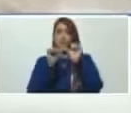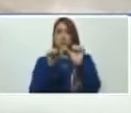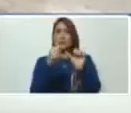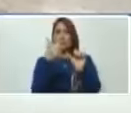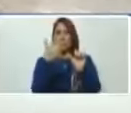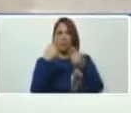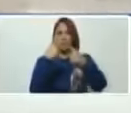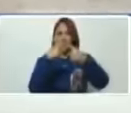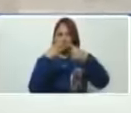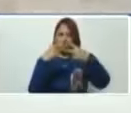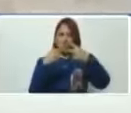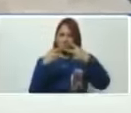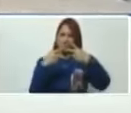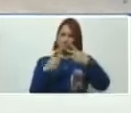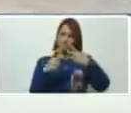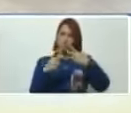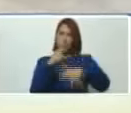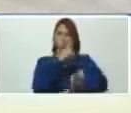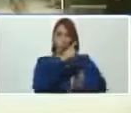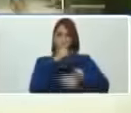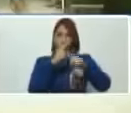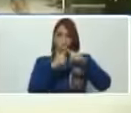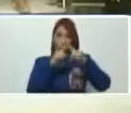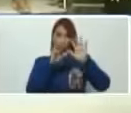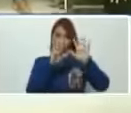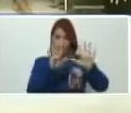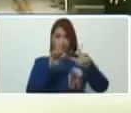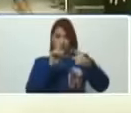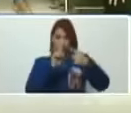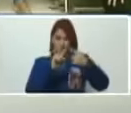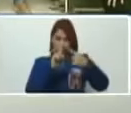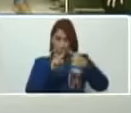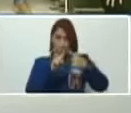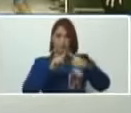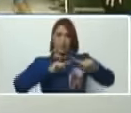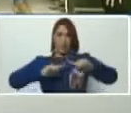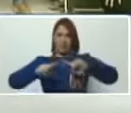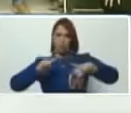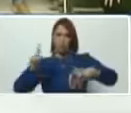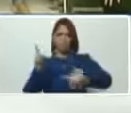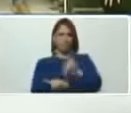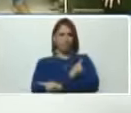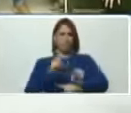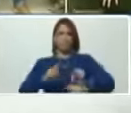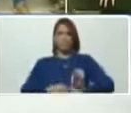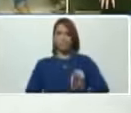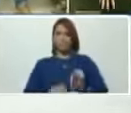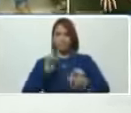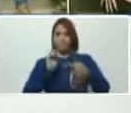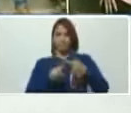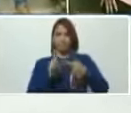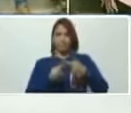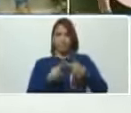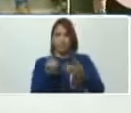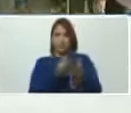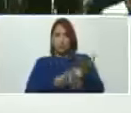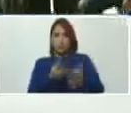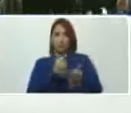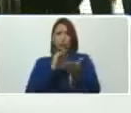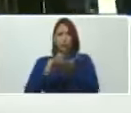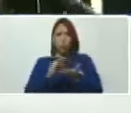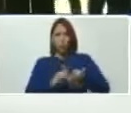instrumentos. El 1x10 del buen gobierno para la acción inmediata. El mapa de soluciones